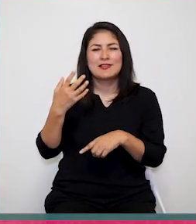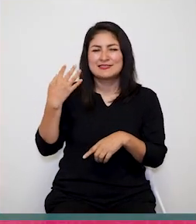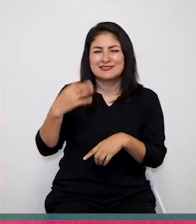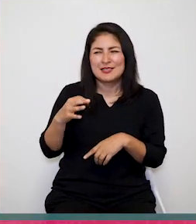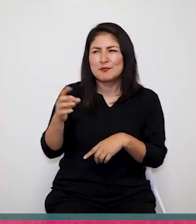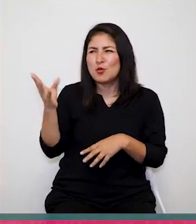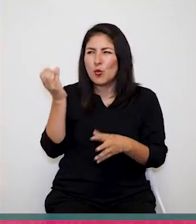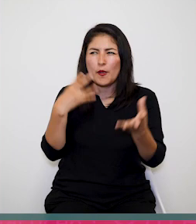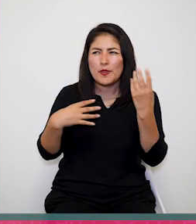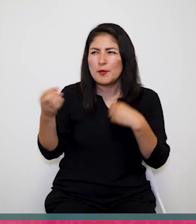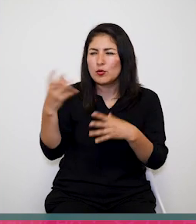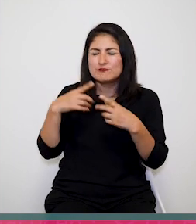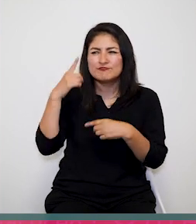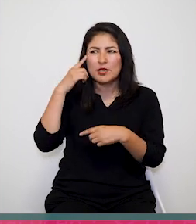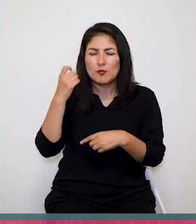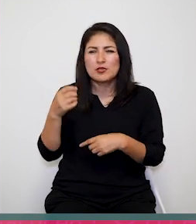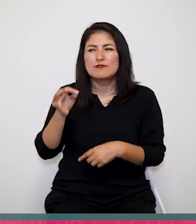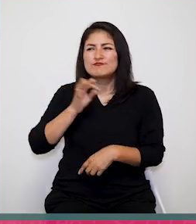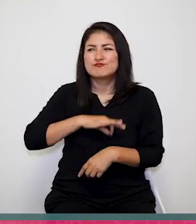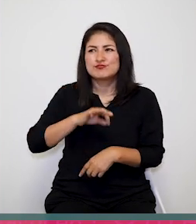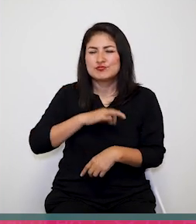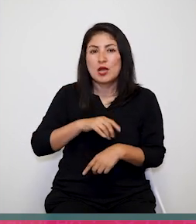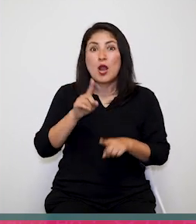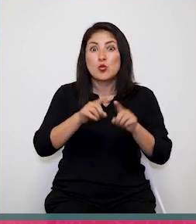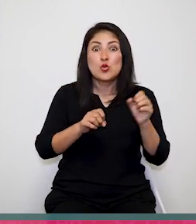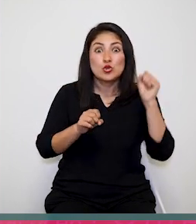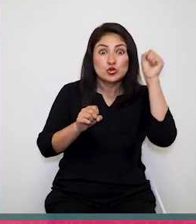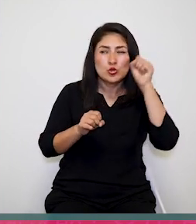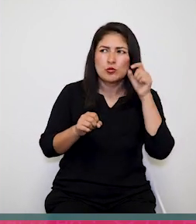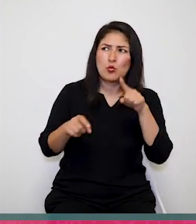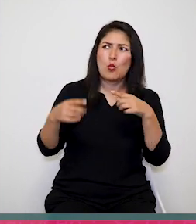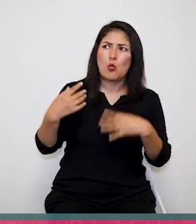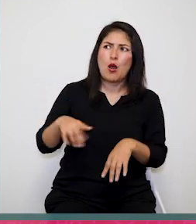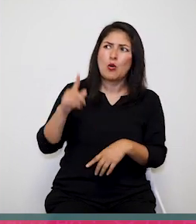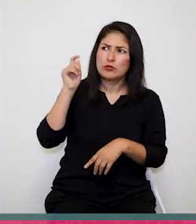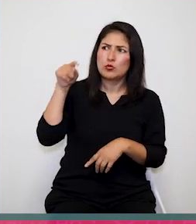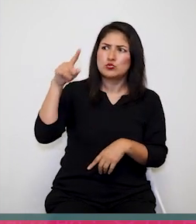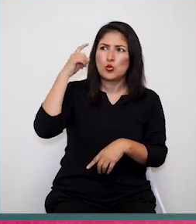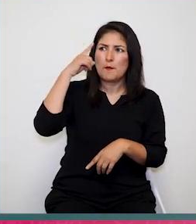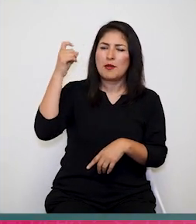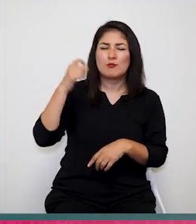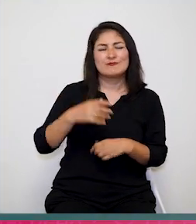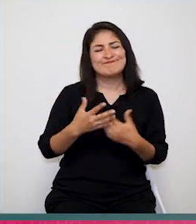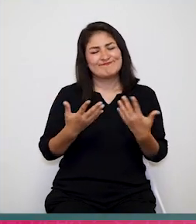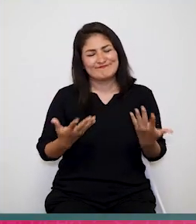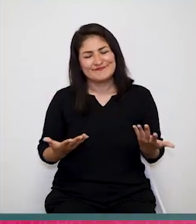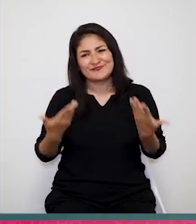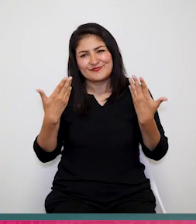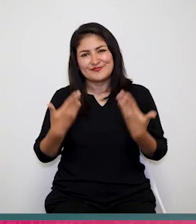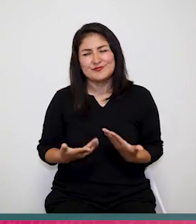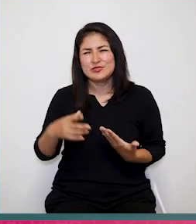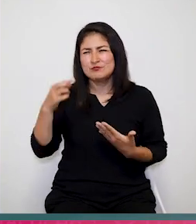¿no? Todo, yo tengo muchas de mis sobrinas me dicen, oh, ¿qué tal memoria que tienes tú? Bueno,